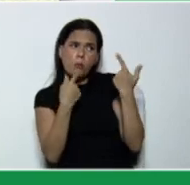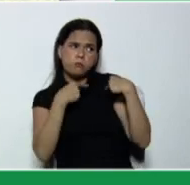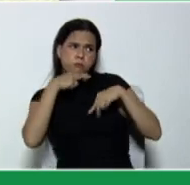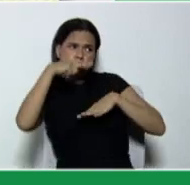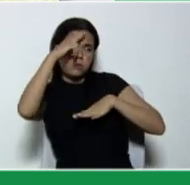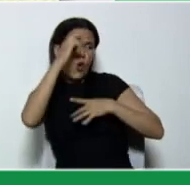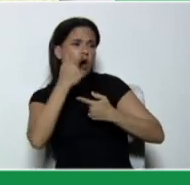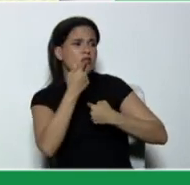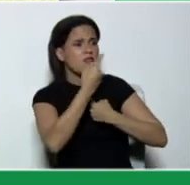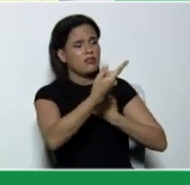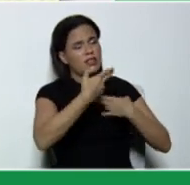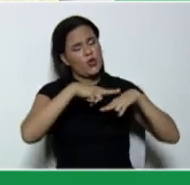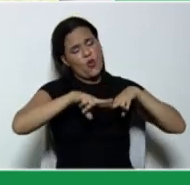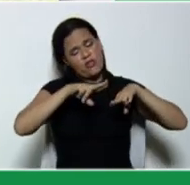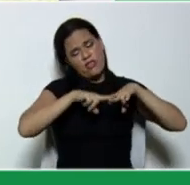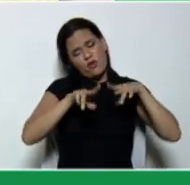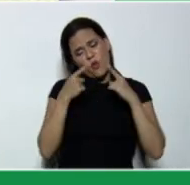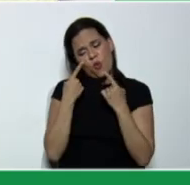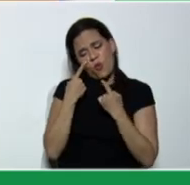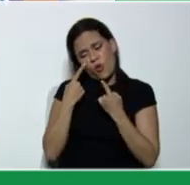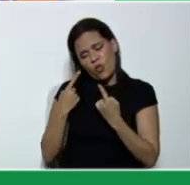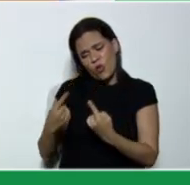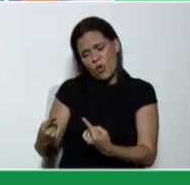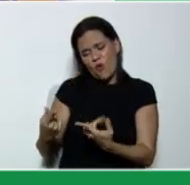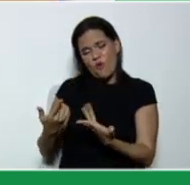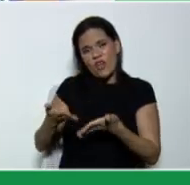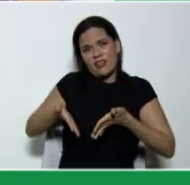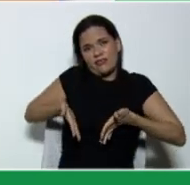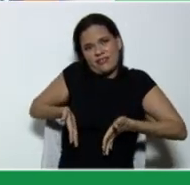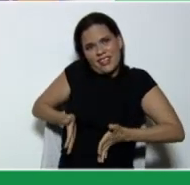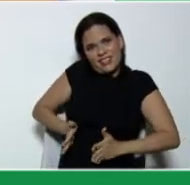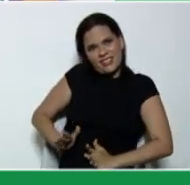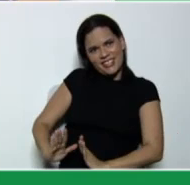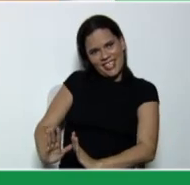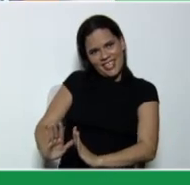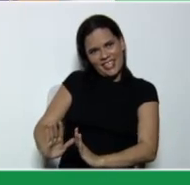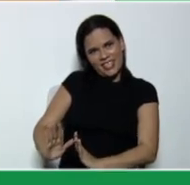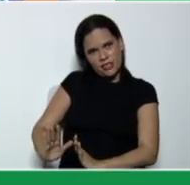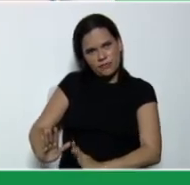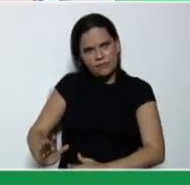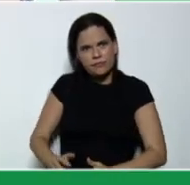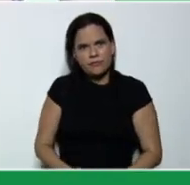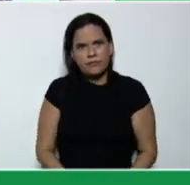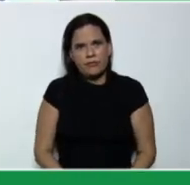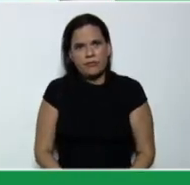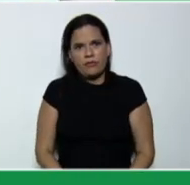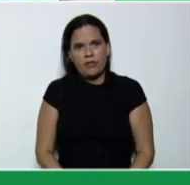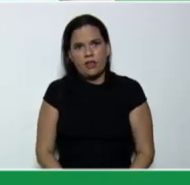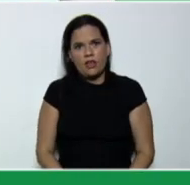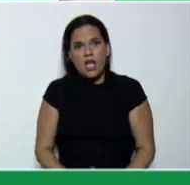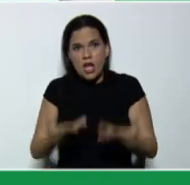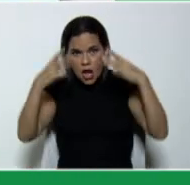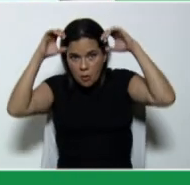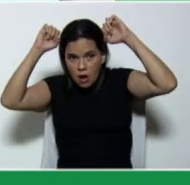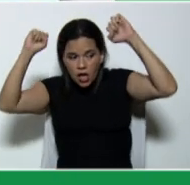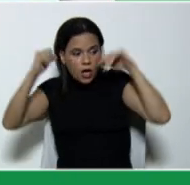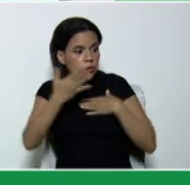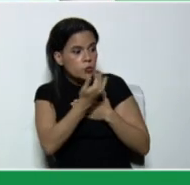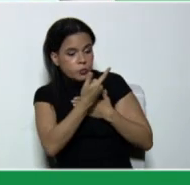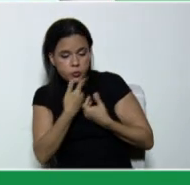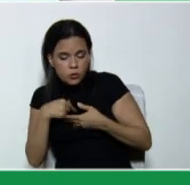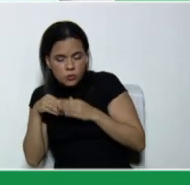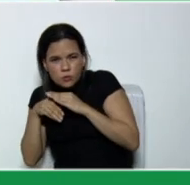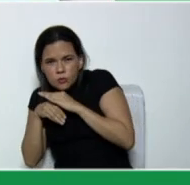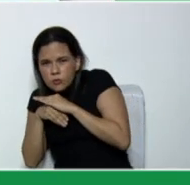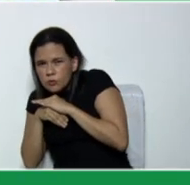Dámelo, papaito, dicen los niños cuando lo ven nacer. Y ella lo esconde por